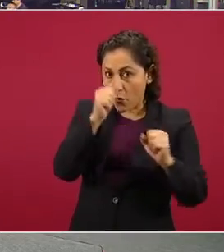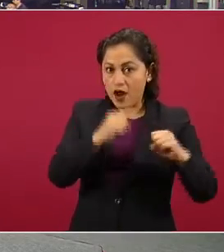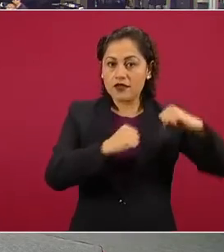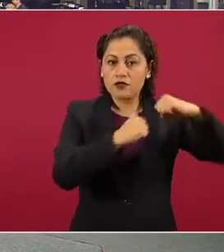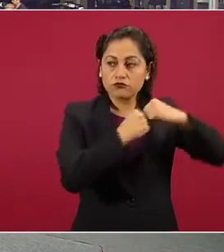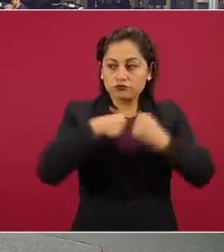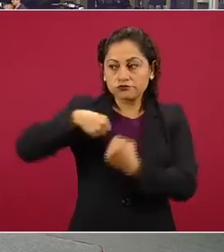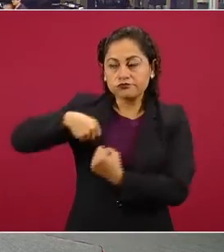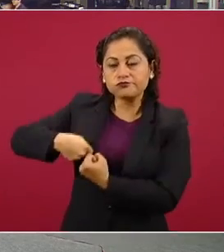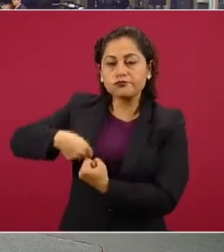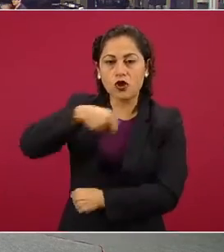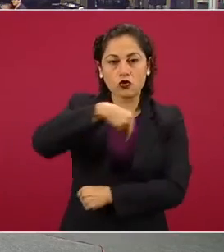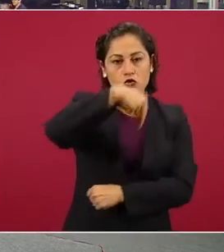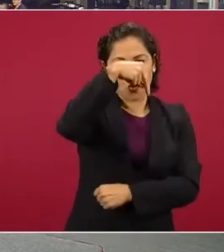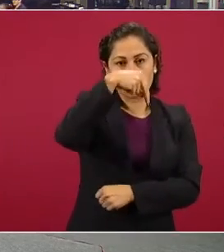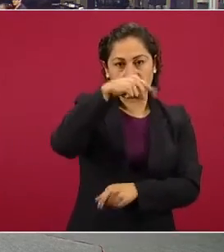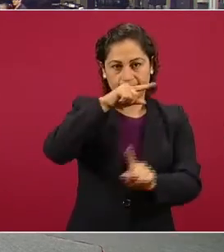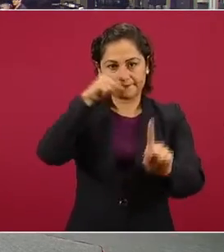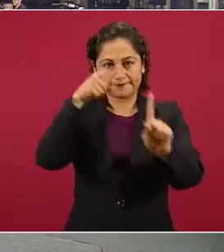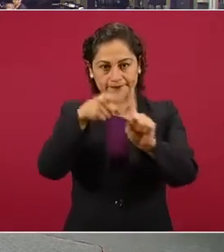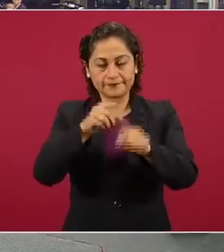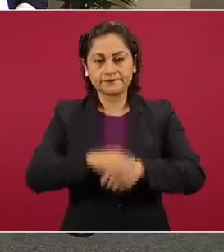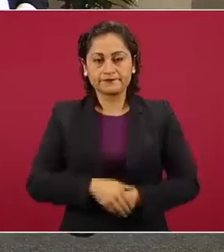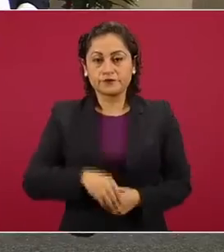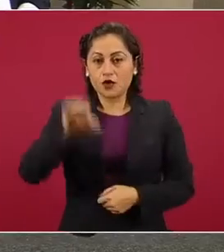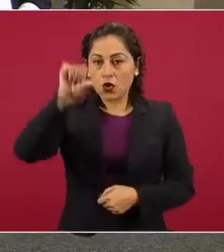norte, que vamos a firmar hoy